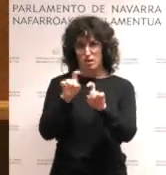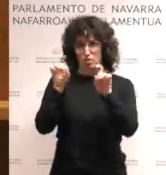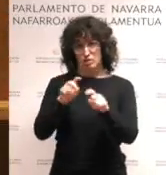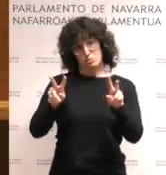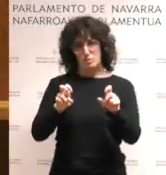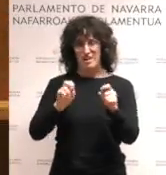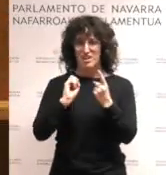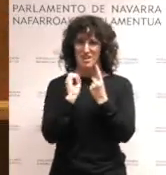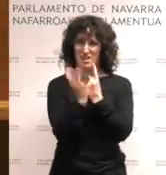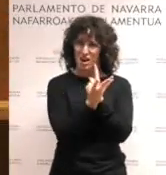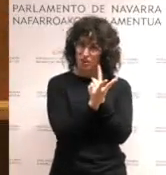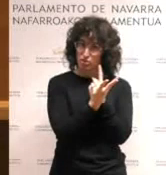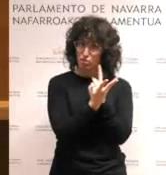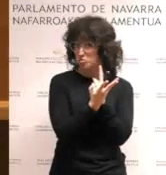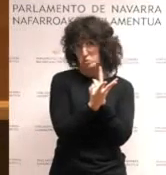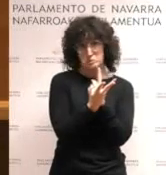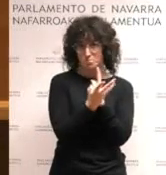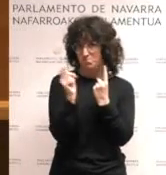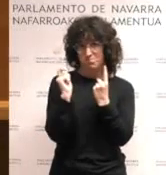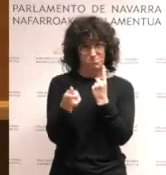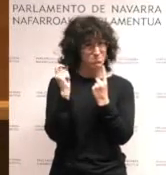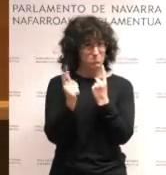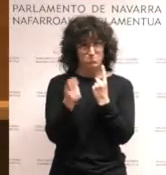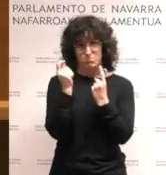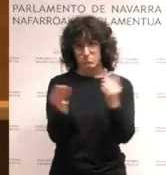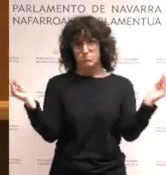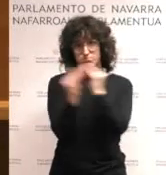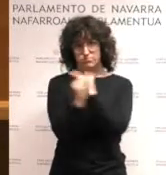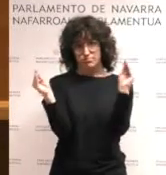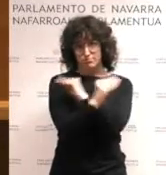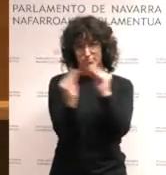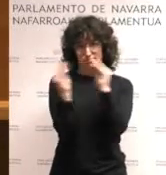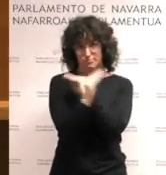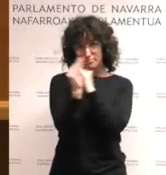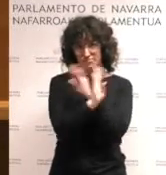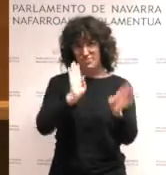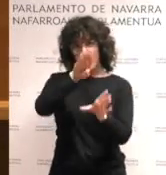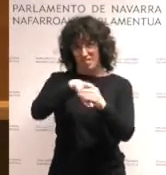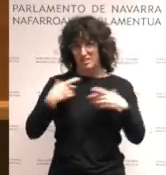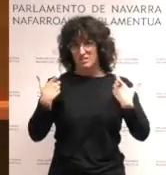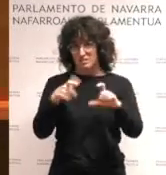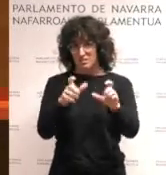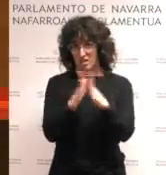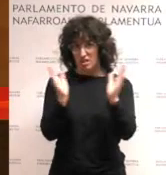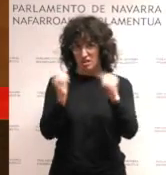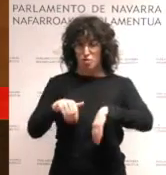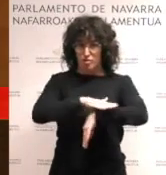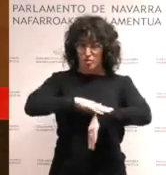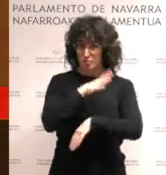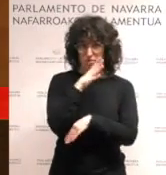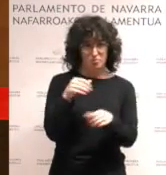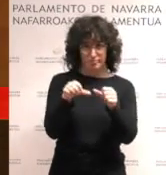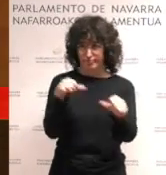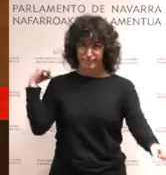ratios ha ido al cajón de los desacuerdos en el acuerdo de Gobierno, porque se mantienen las posturas con las que se acabó